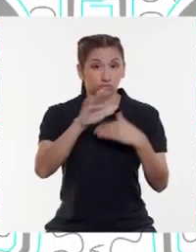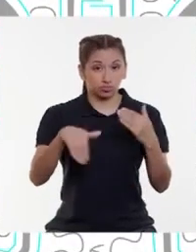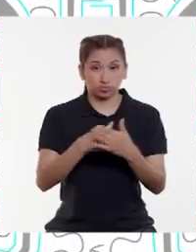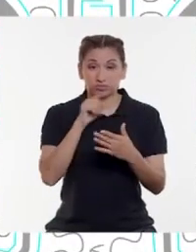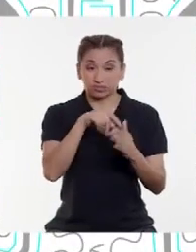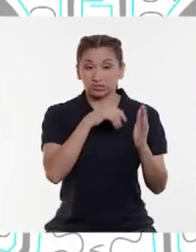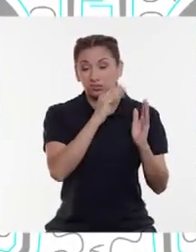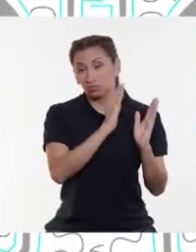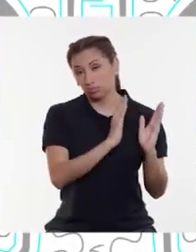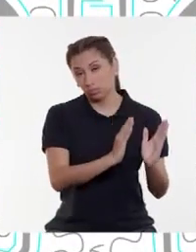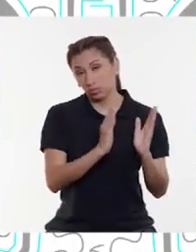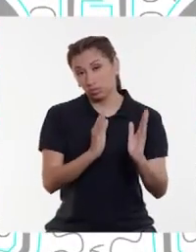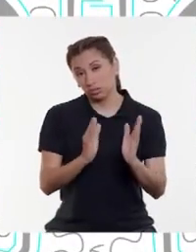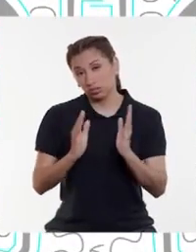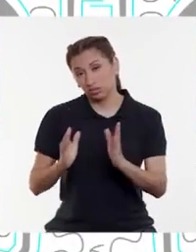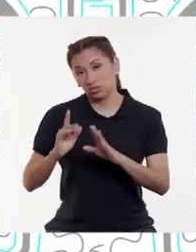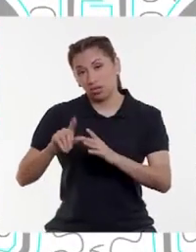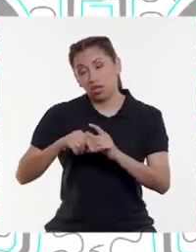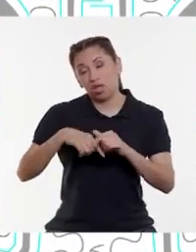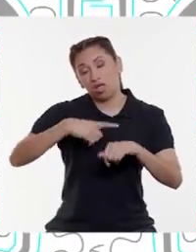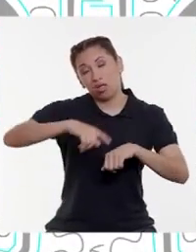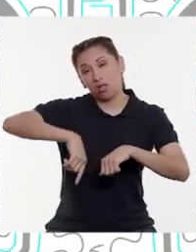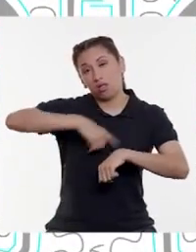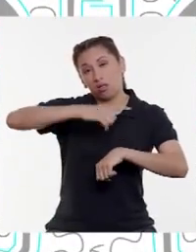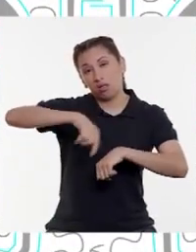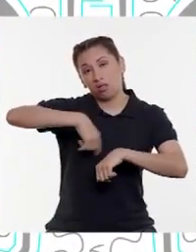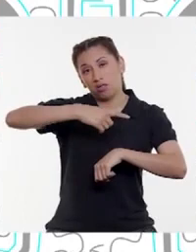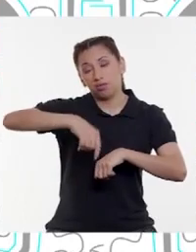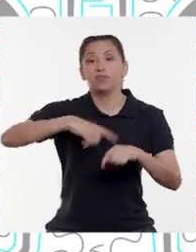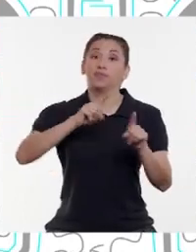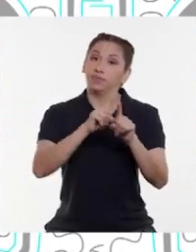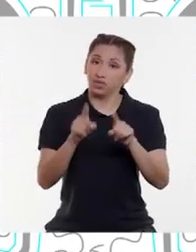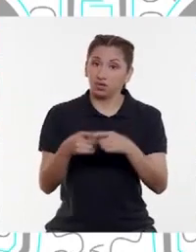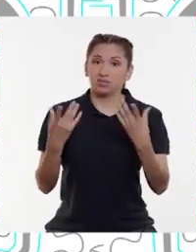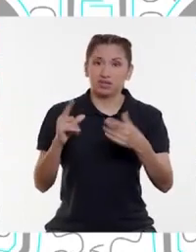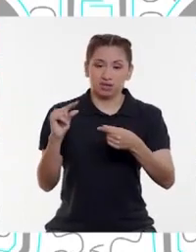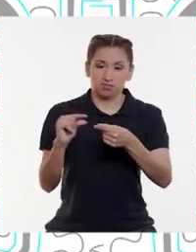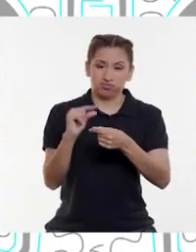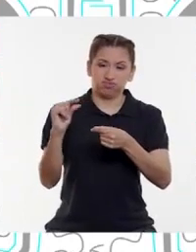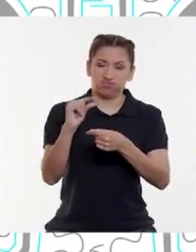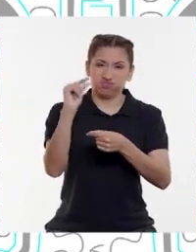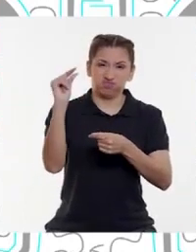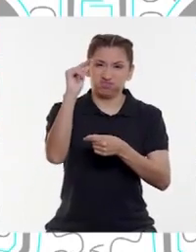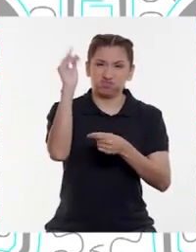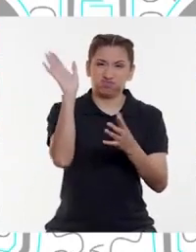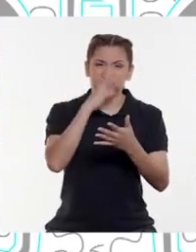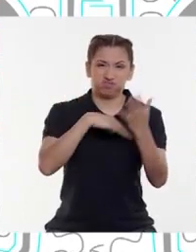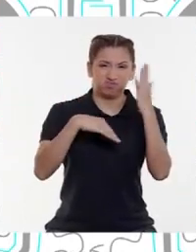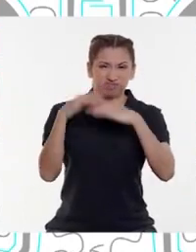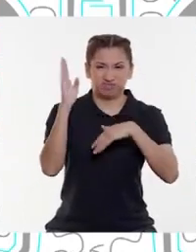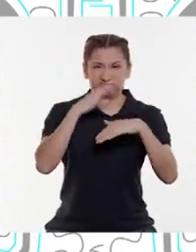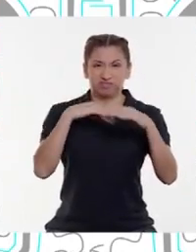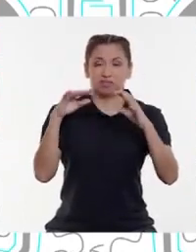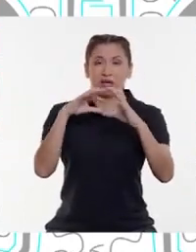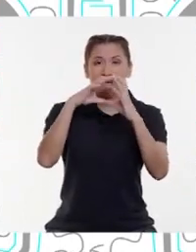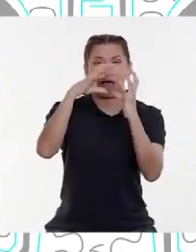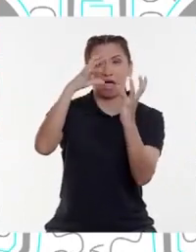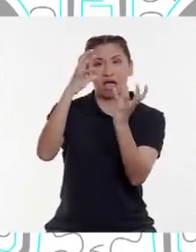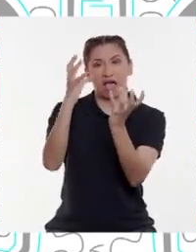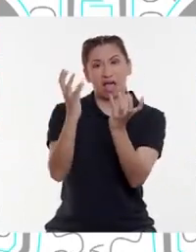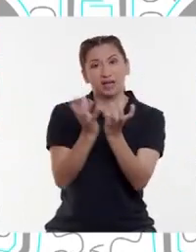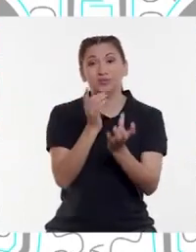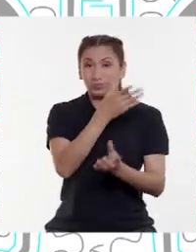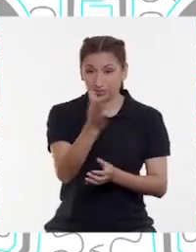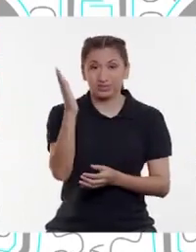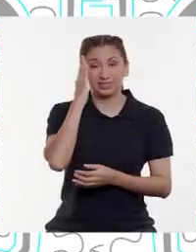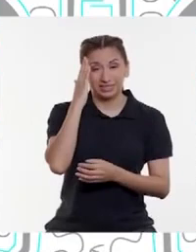todo ese proceso tan largo de descomposición, también aumentan las emisiones de gases de efecto invernadero en la atmósfera. Y eso,